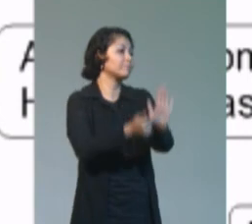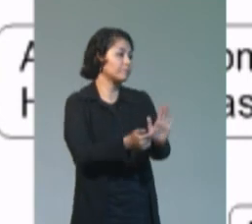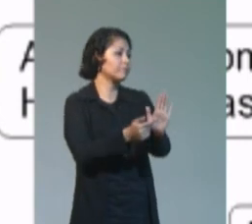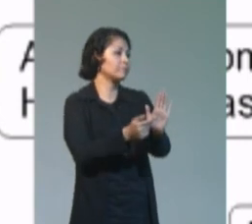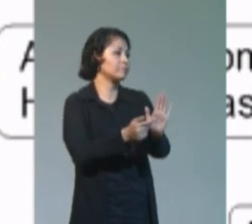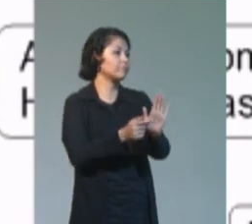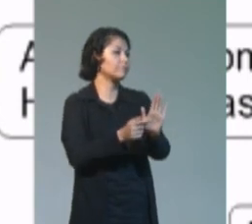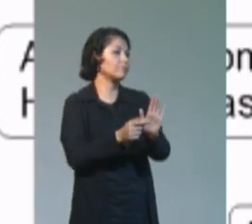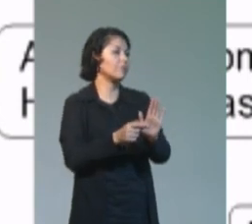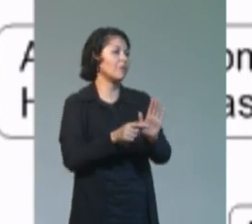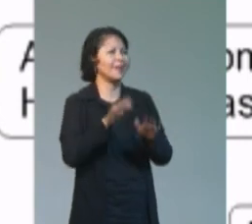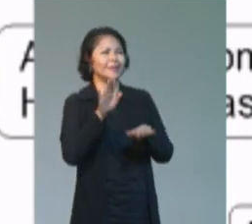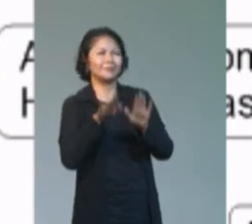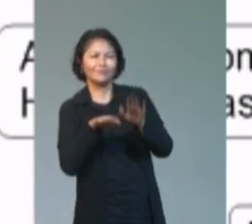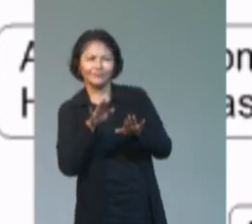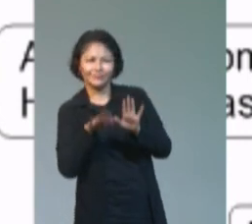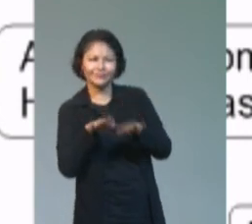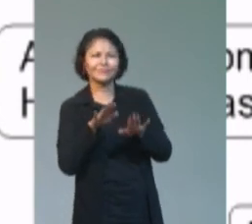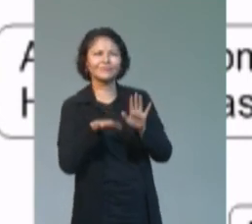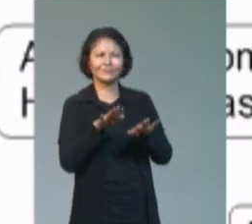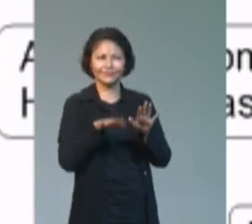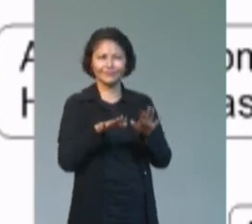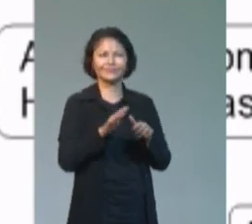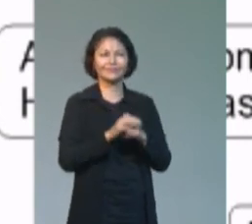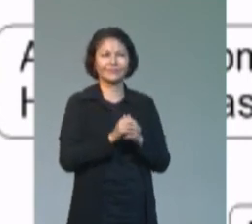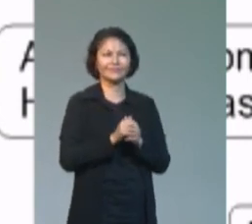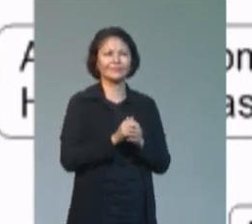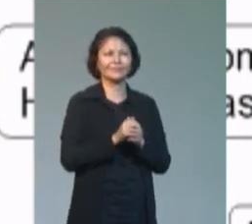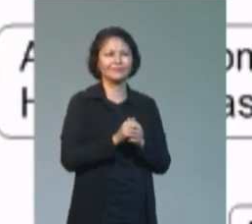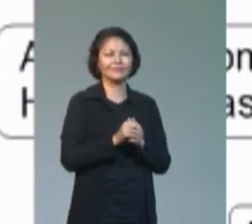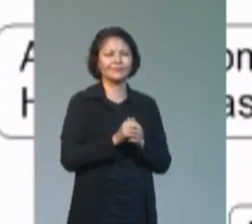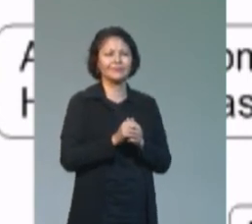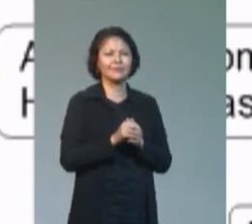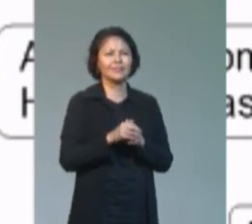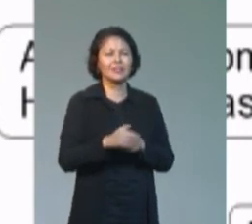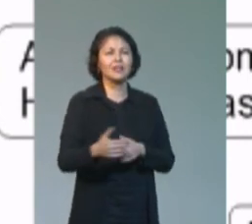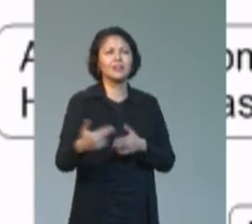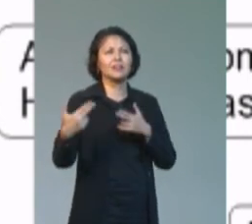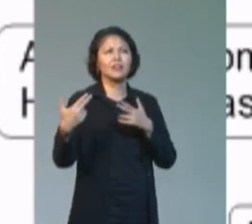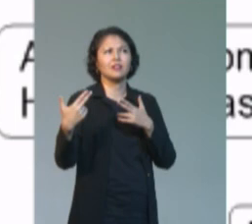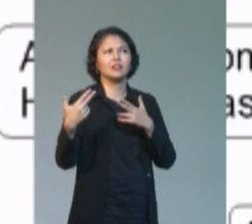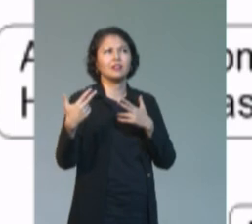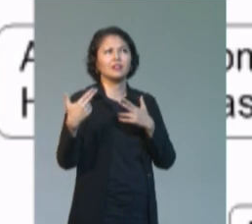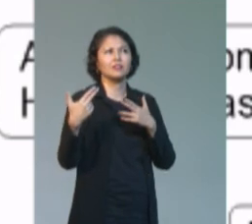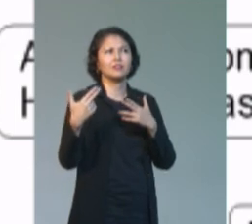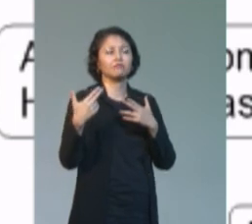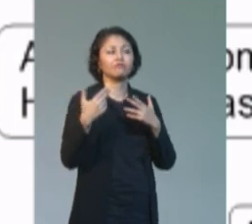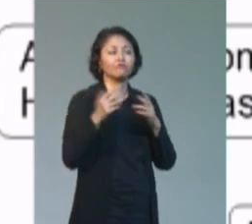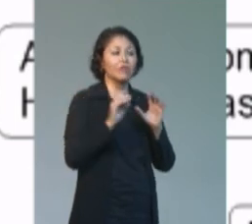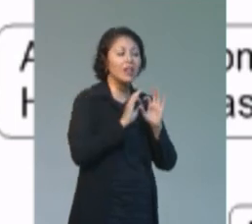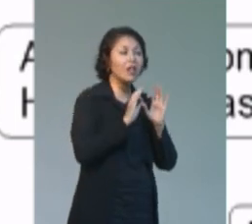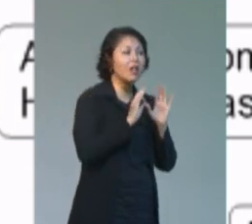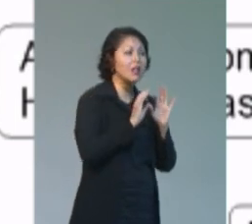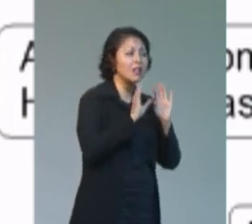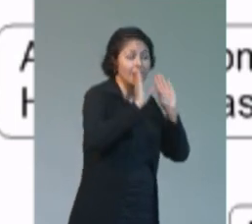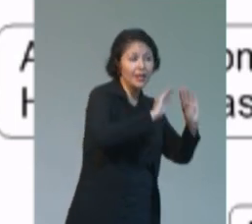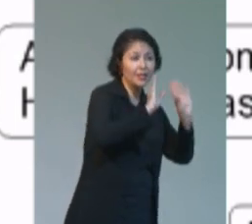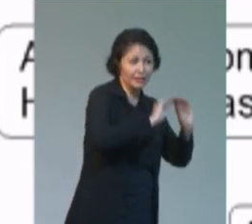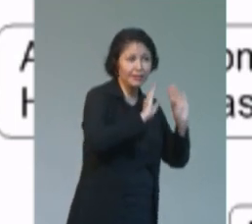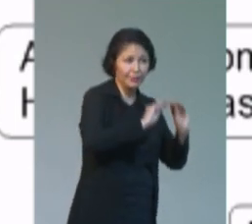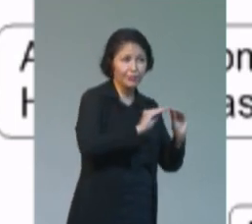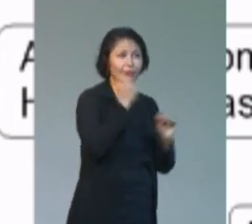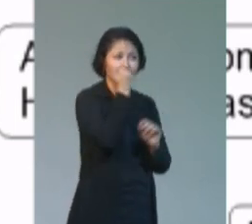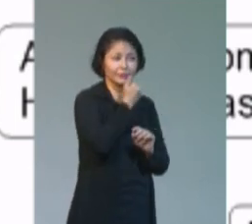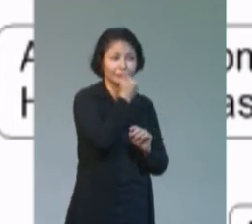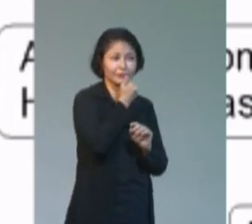vista podrían significar pues bueno la calidad en estos nuevos entornos de formación ya han pasado